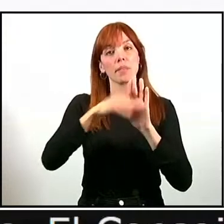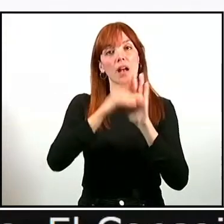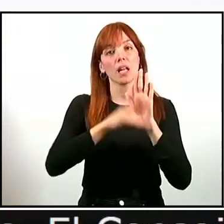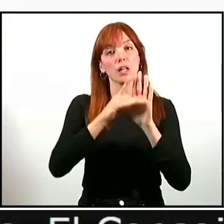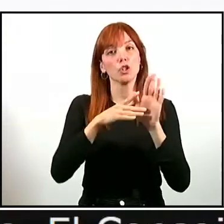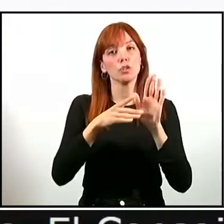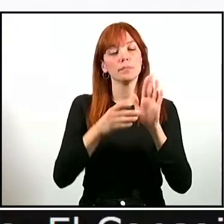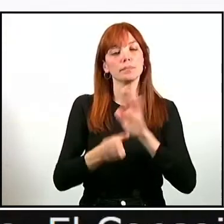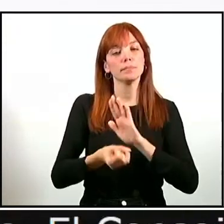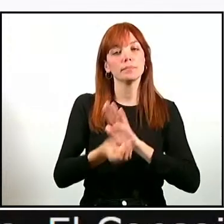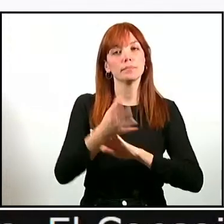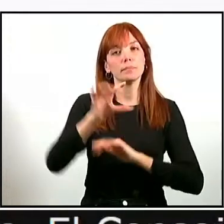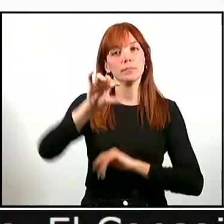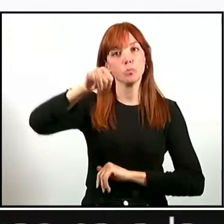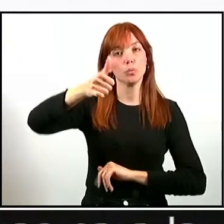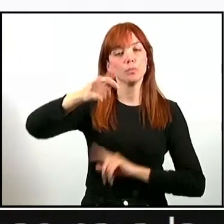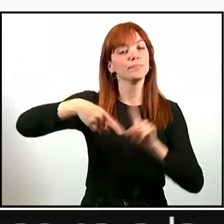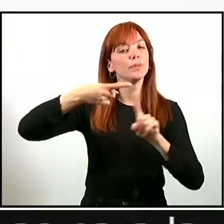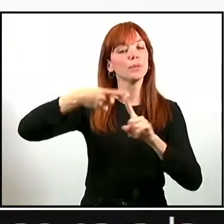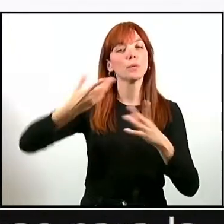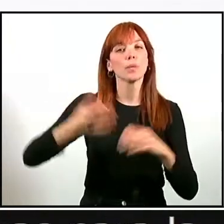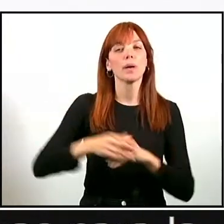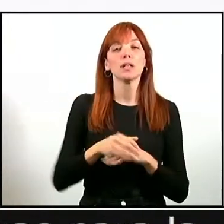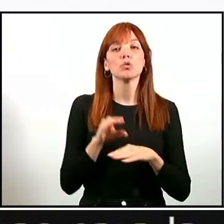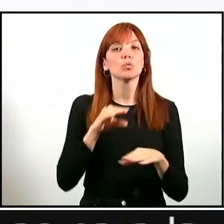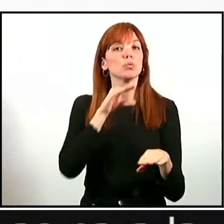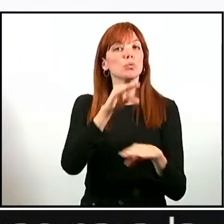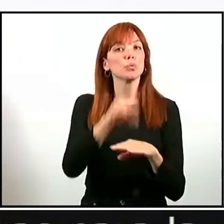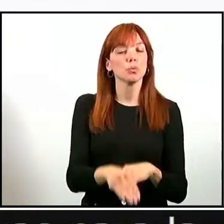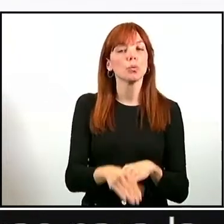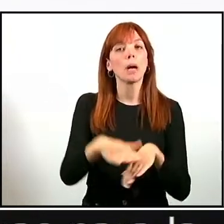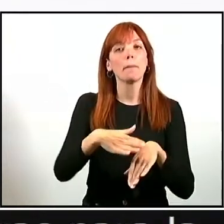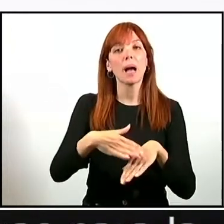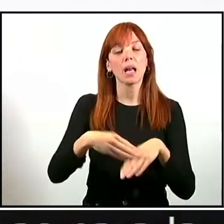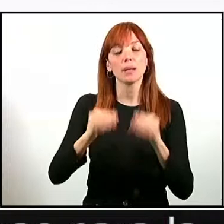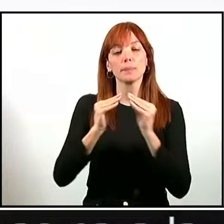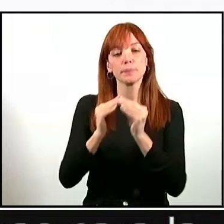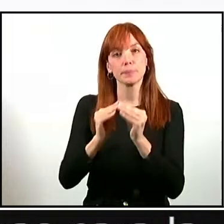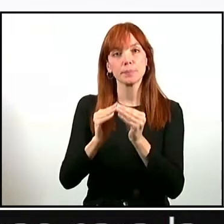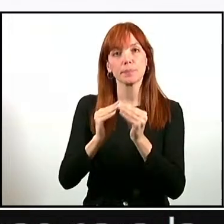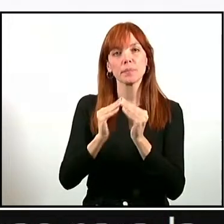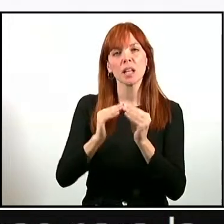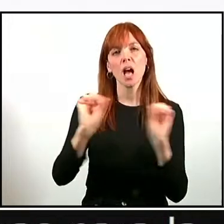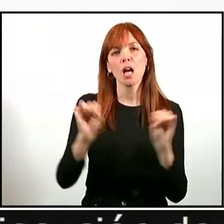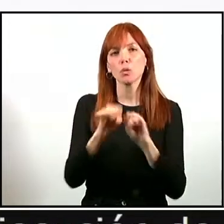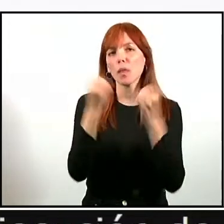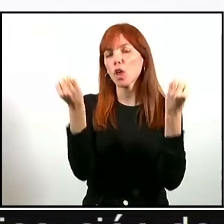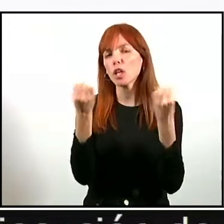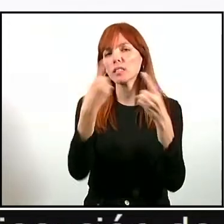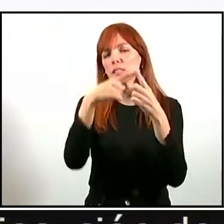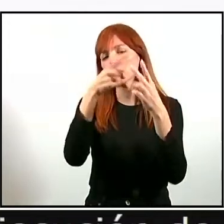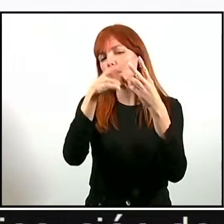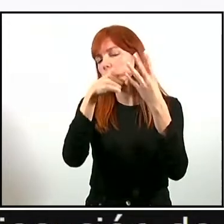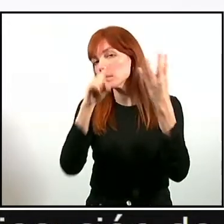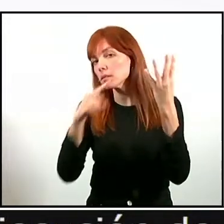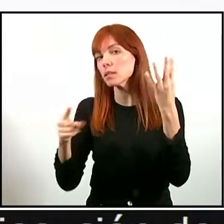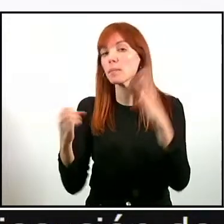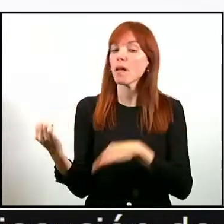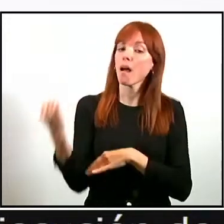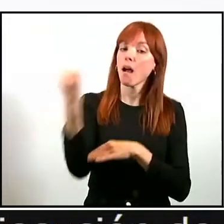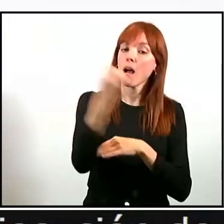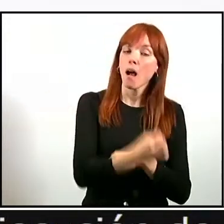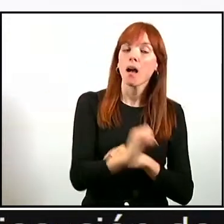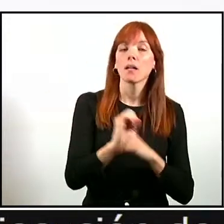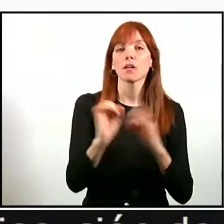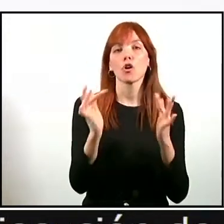la concesión de subvenciones destinadas a la ejecución de diversas acciones de refuerzo de